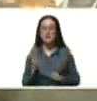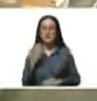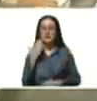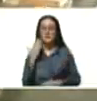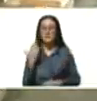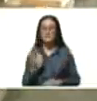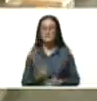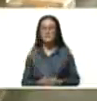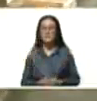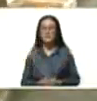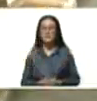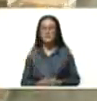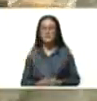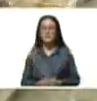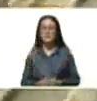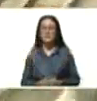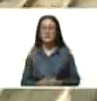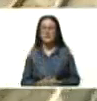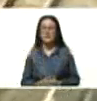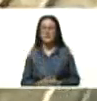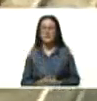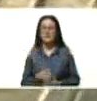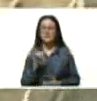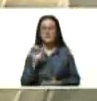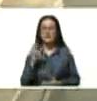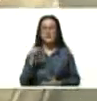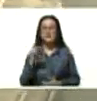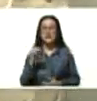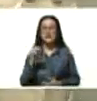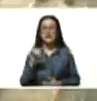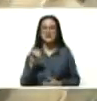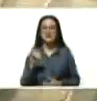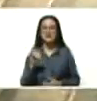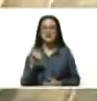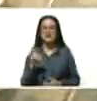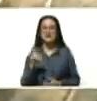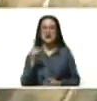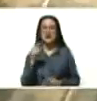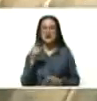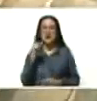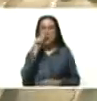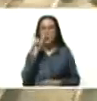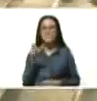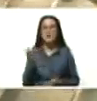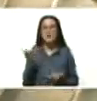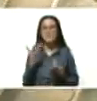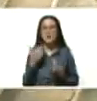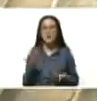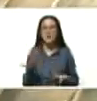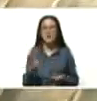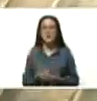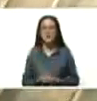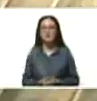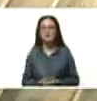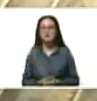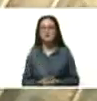aquí tenemos a Jenny Becerra y a Humberto González. ¿Qué me cuenta, Jenny? ¿Ah?